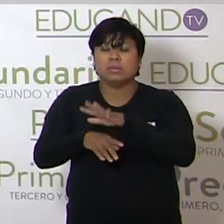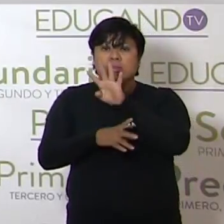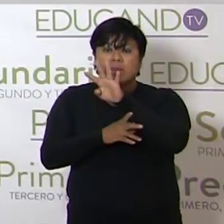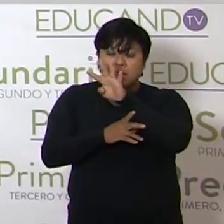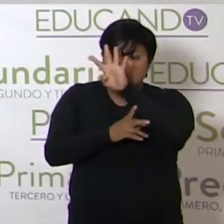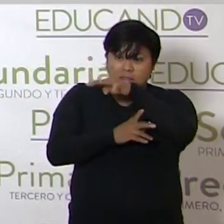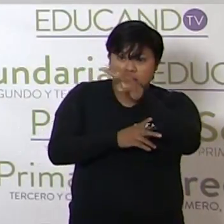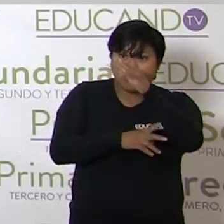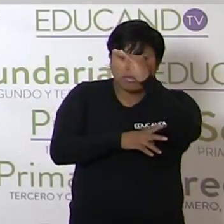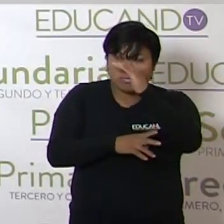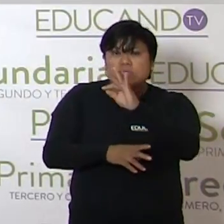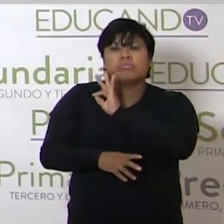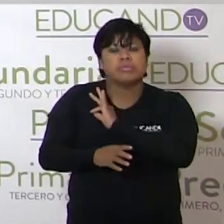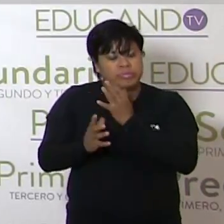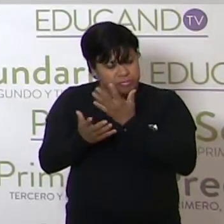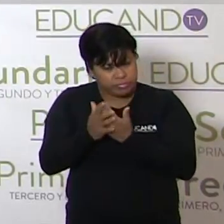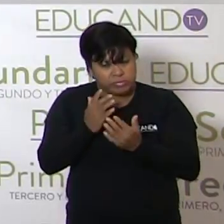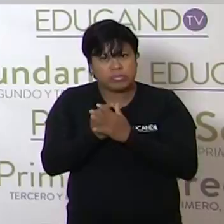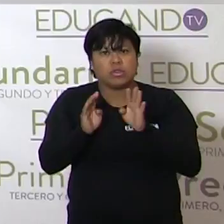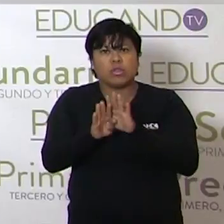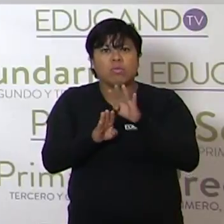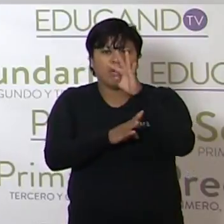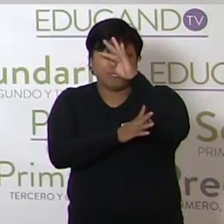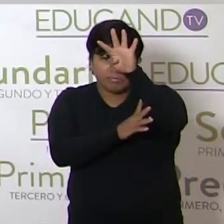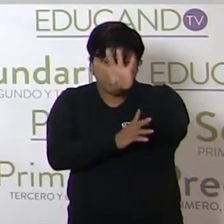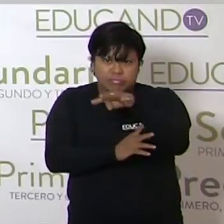una tabla que nos puede ayudar